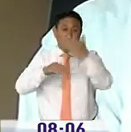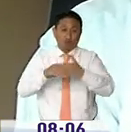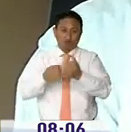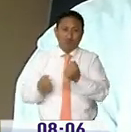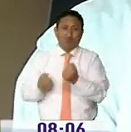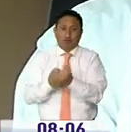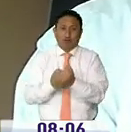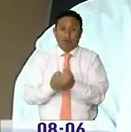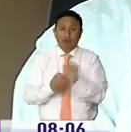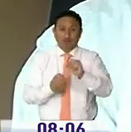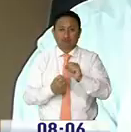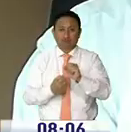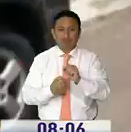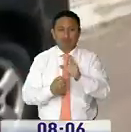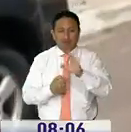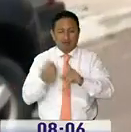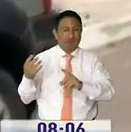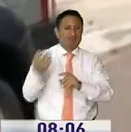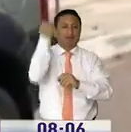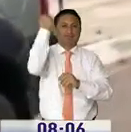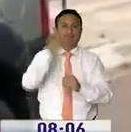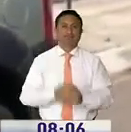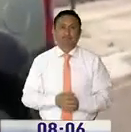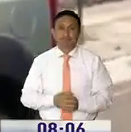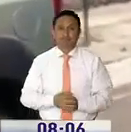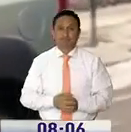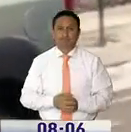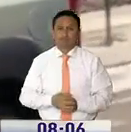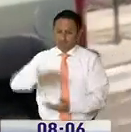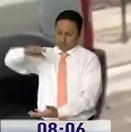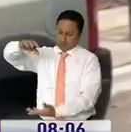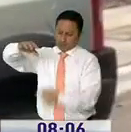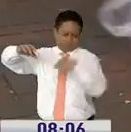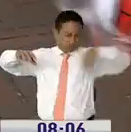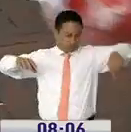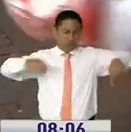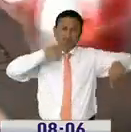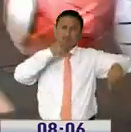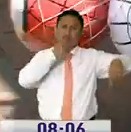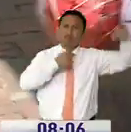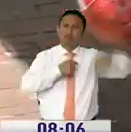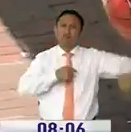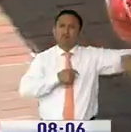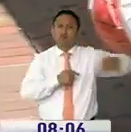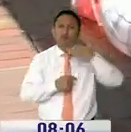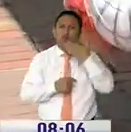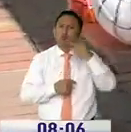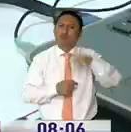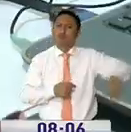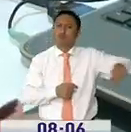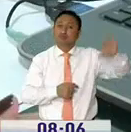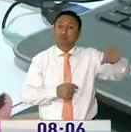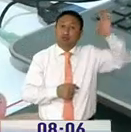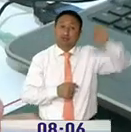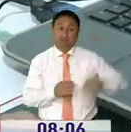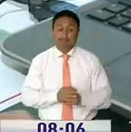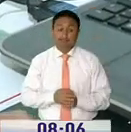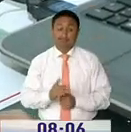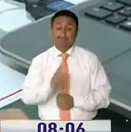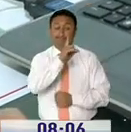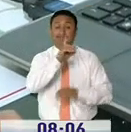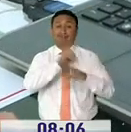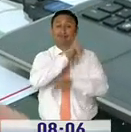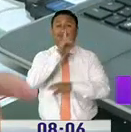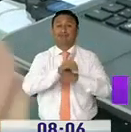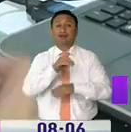ya. Espero que sea un éxito. ¿Pero a quiénes se va a entregar esta ayuda? ¿Cómo se los ha identificado? Nelson Maldonado, director